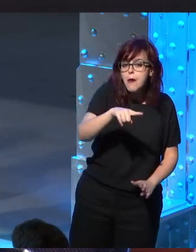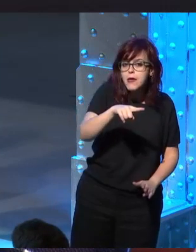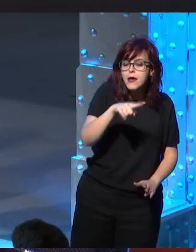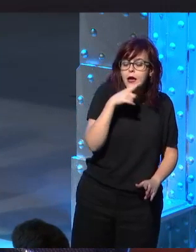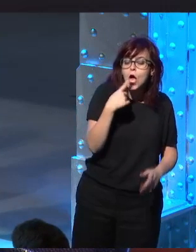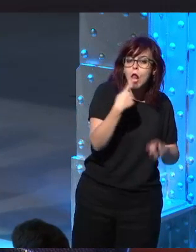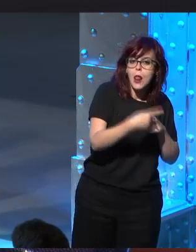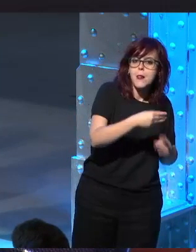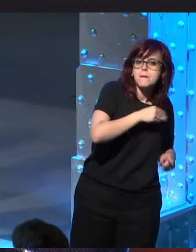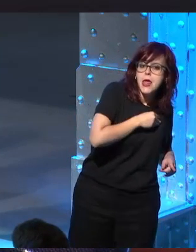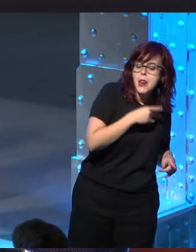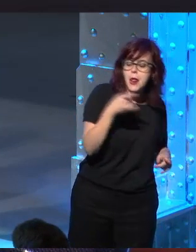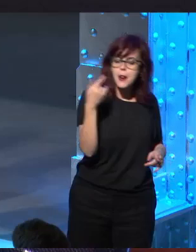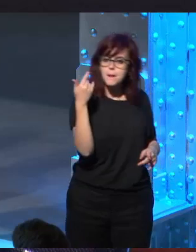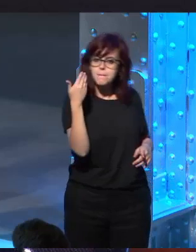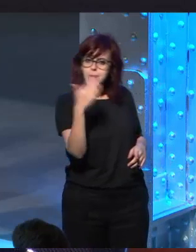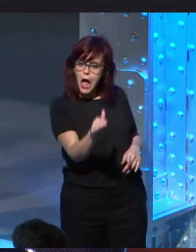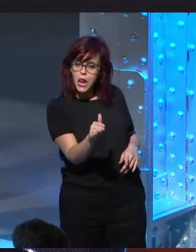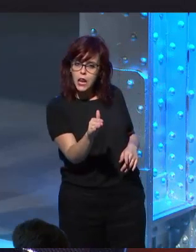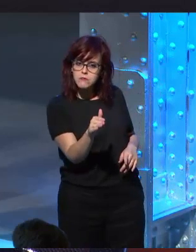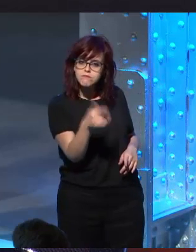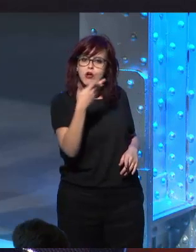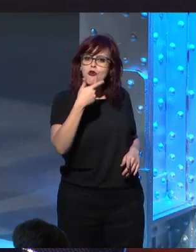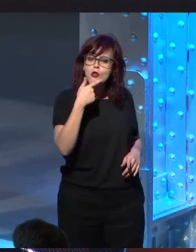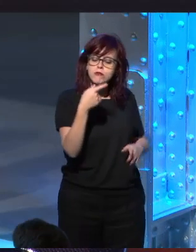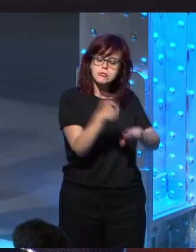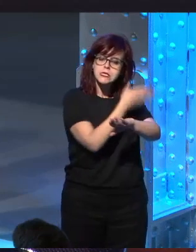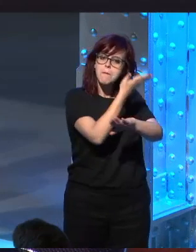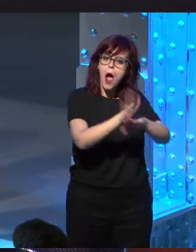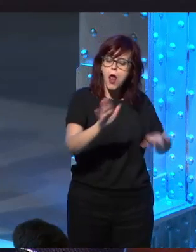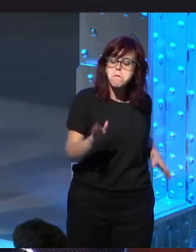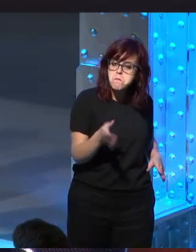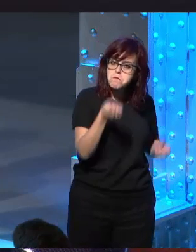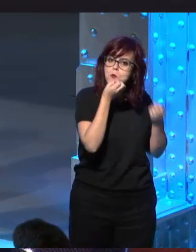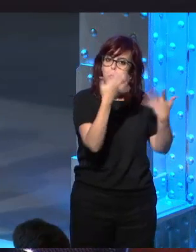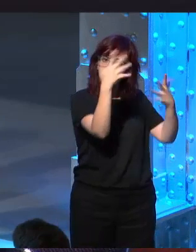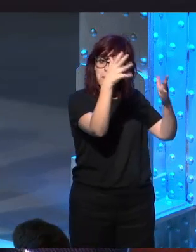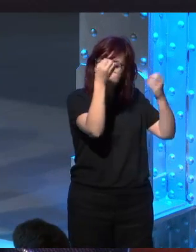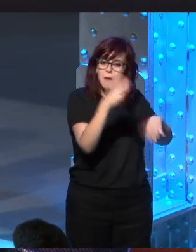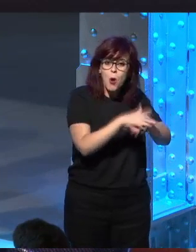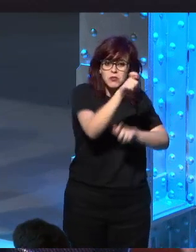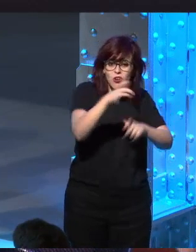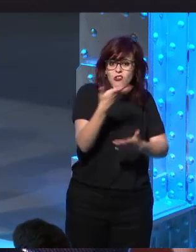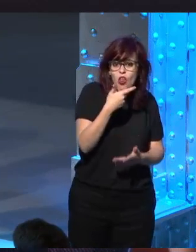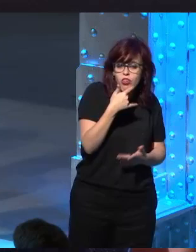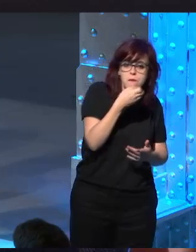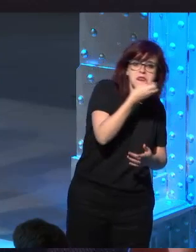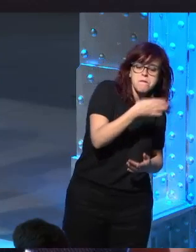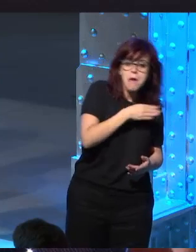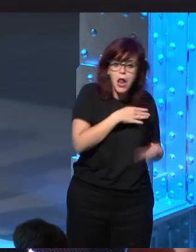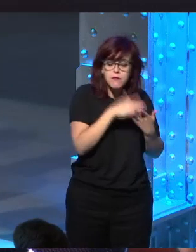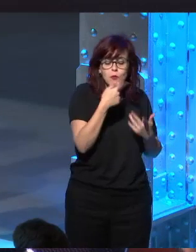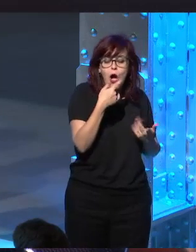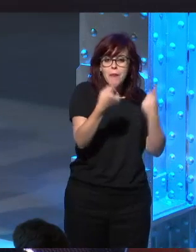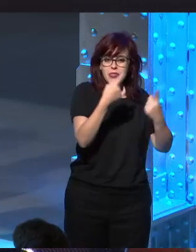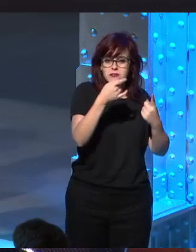del mal. Pareció perfecto. Porque hay mucha gente que es que no distingue. Y entonces, ¿qué pasa? Pues el todo vale.